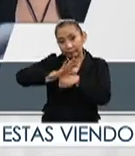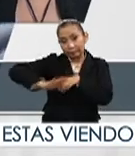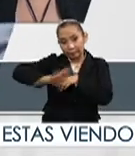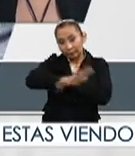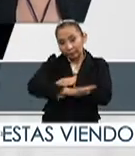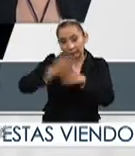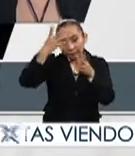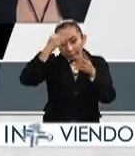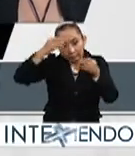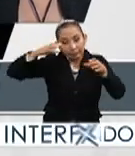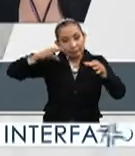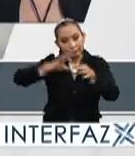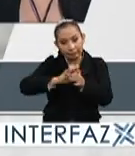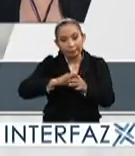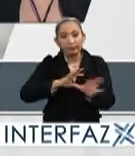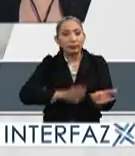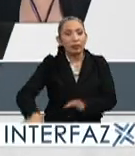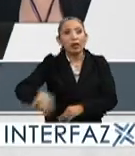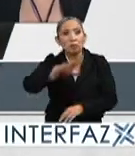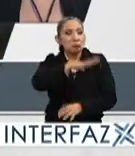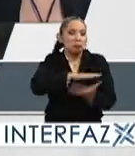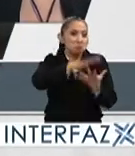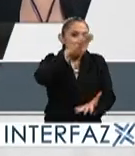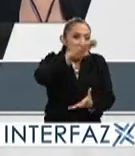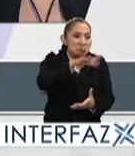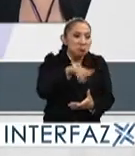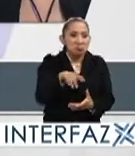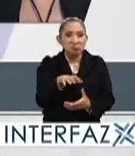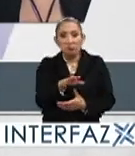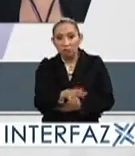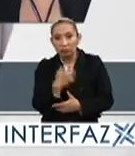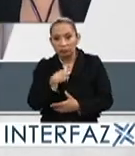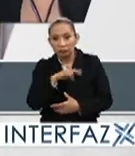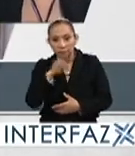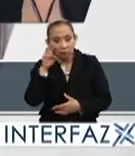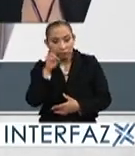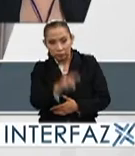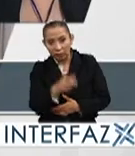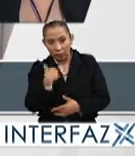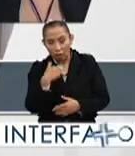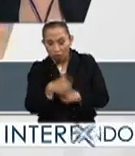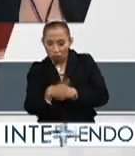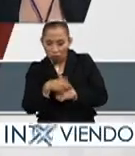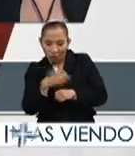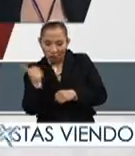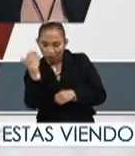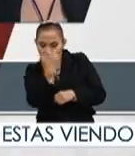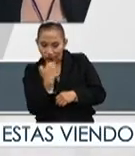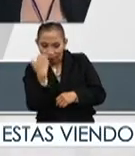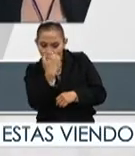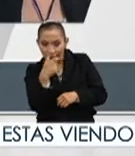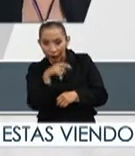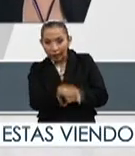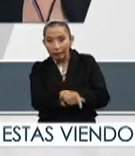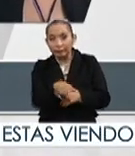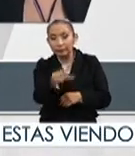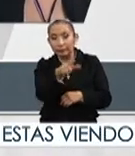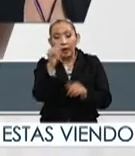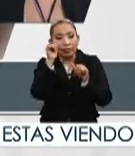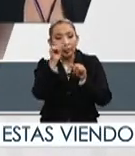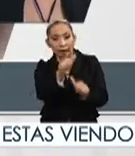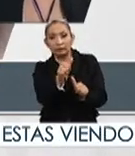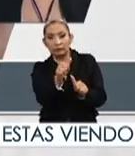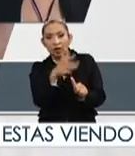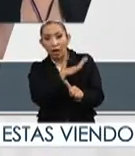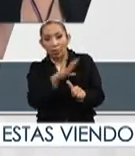de conciliación. En términos generales, lo que nosotros tenemos como dato estadístico es que la